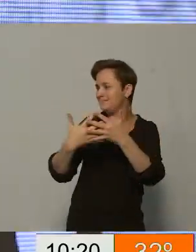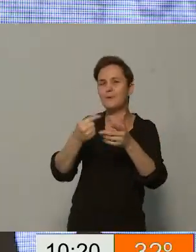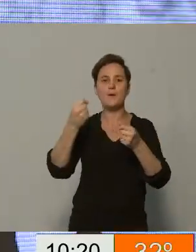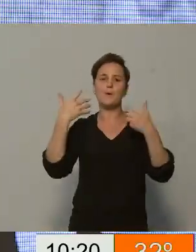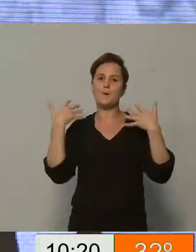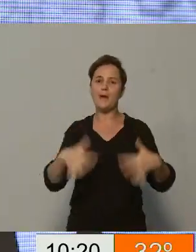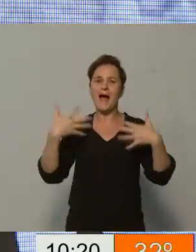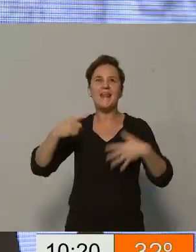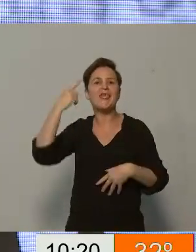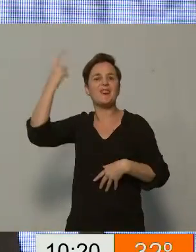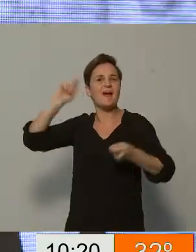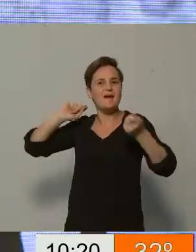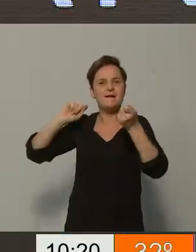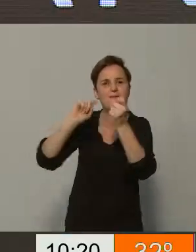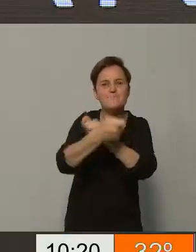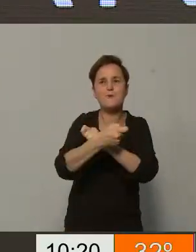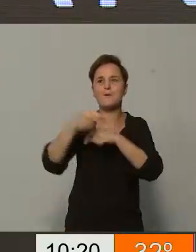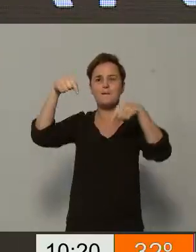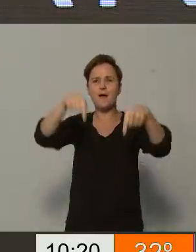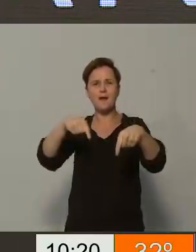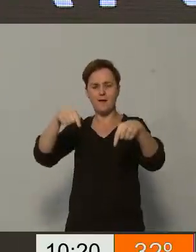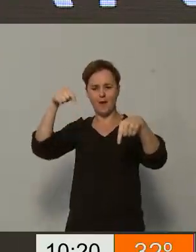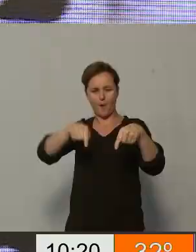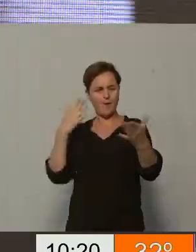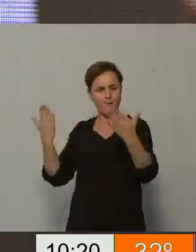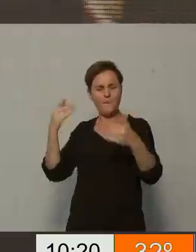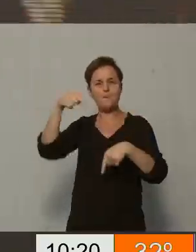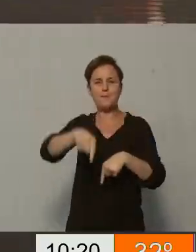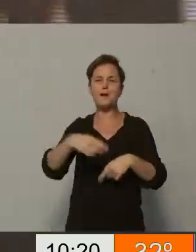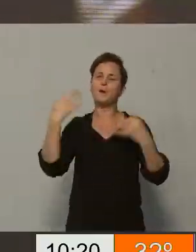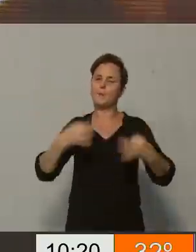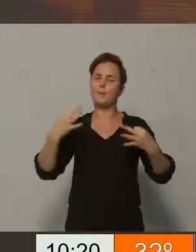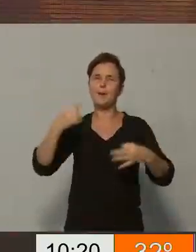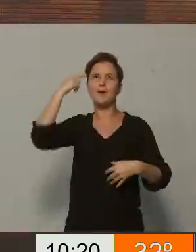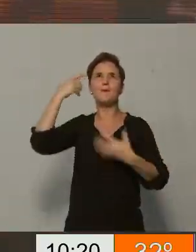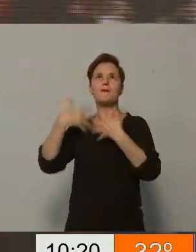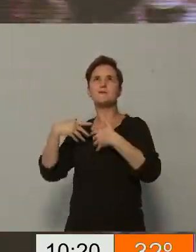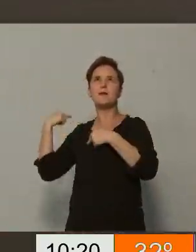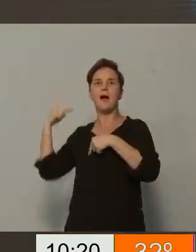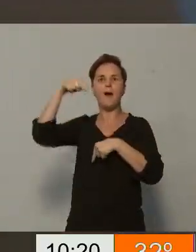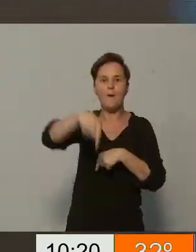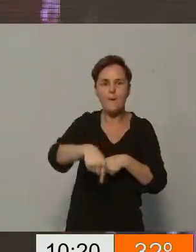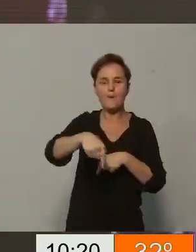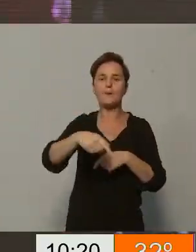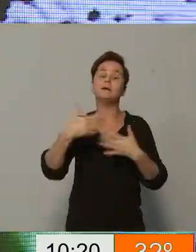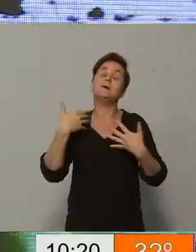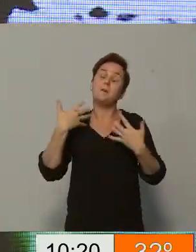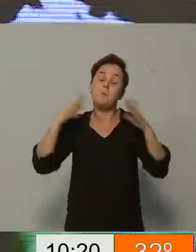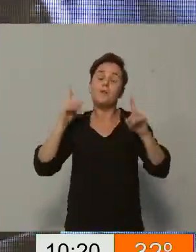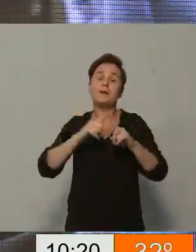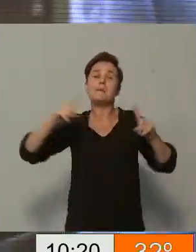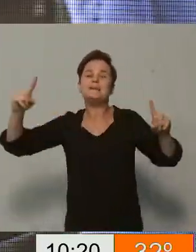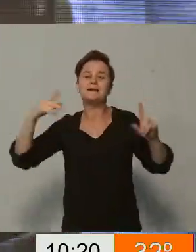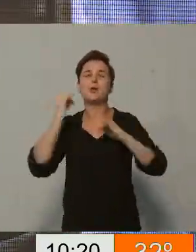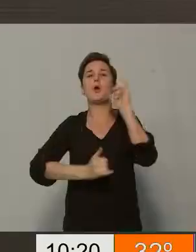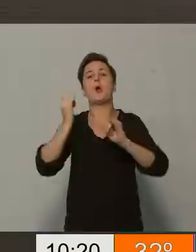ideales reformistas y ver cómo se traducen hoy y cómo estamos hoy. Creo que es un buen balance y creo que todavía podría haber sido mucho más largo si quisiéramos